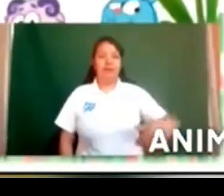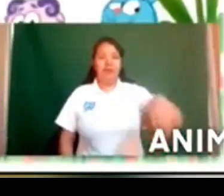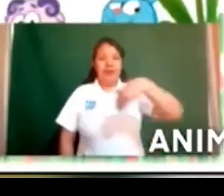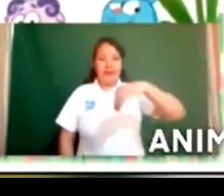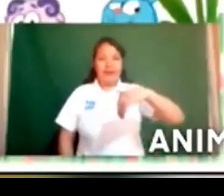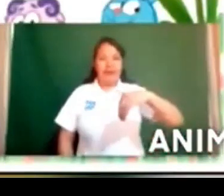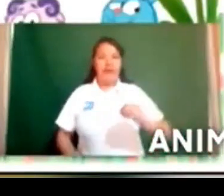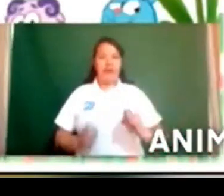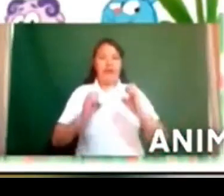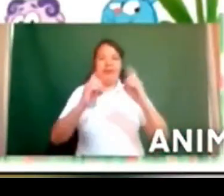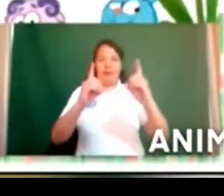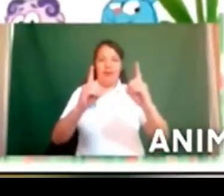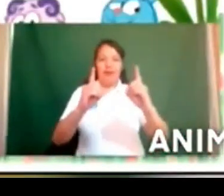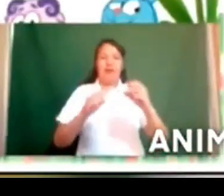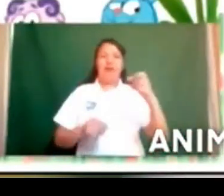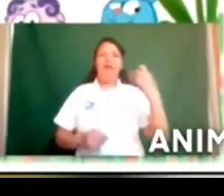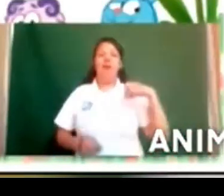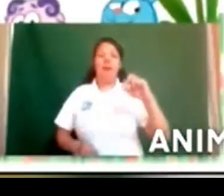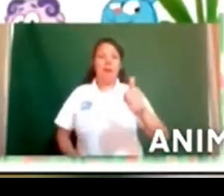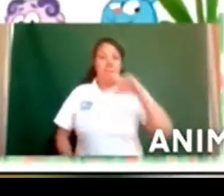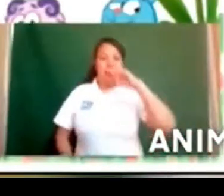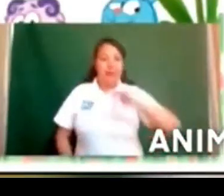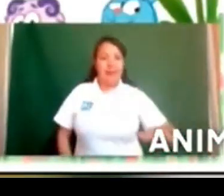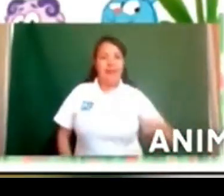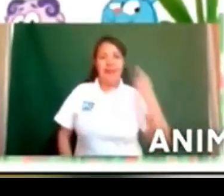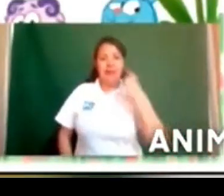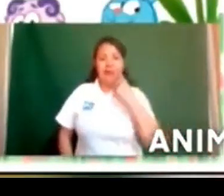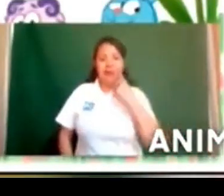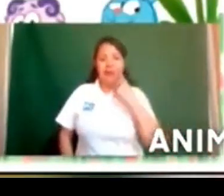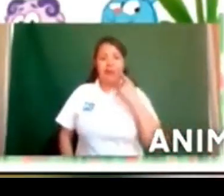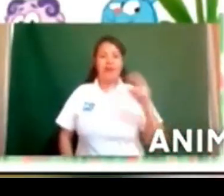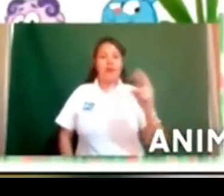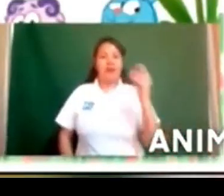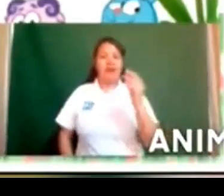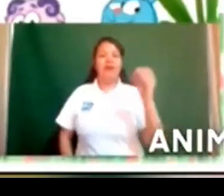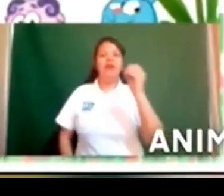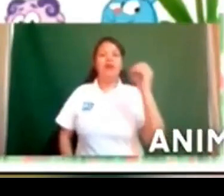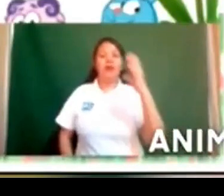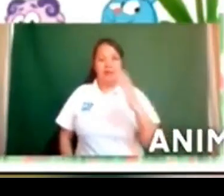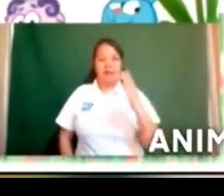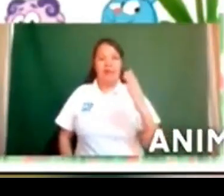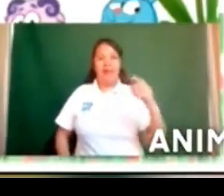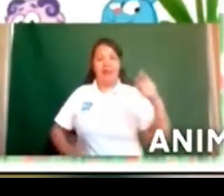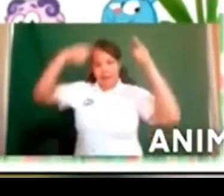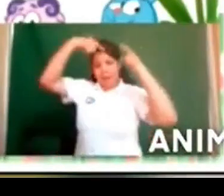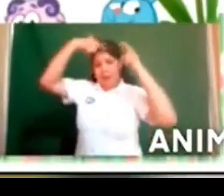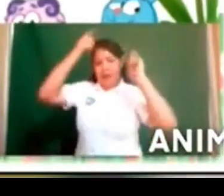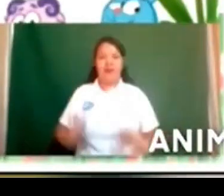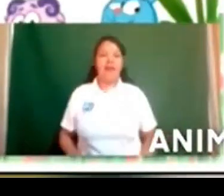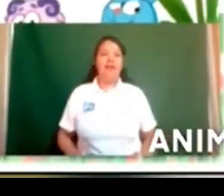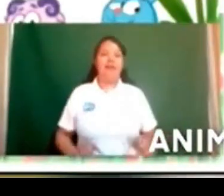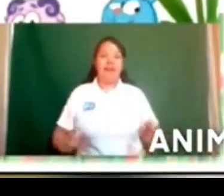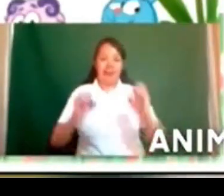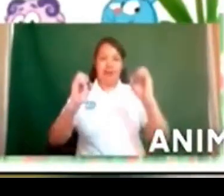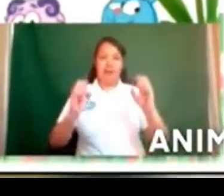Sobre un fondo blanco con marco de flores y en letras azules dice: Centro Educativo para Niños Sordos, Región Occidente, doctora